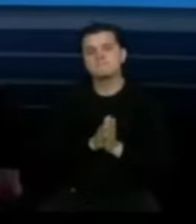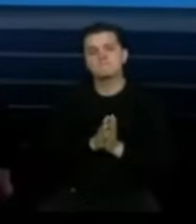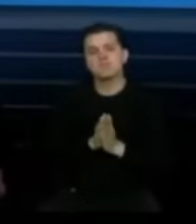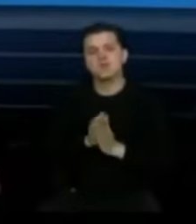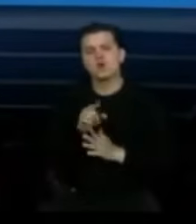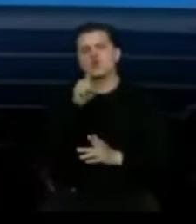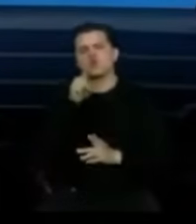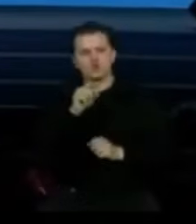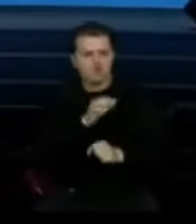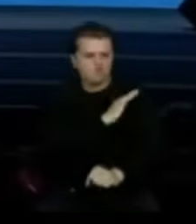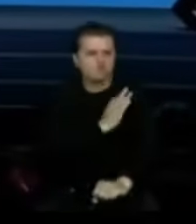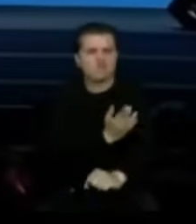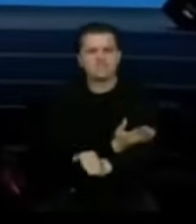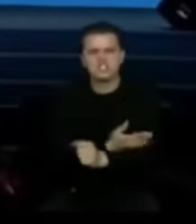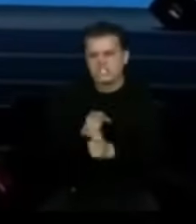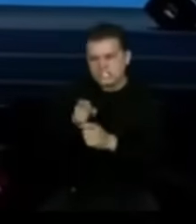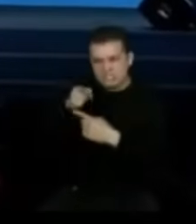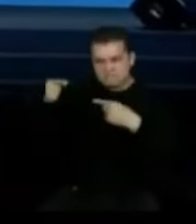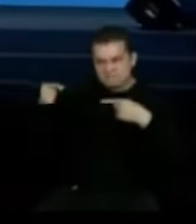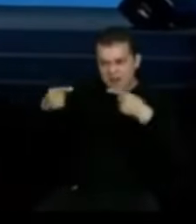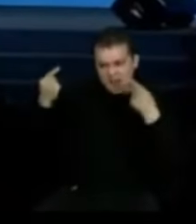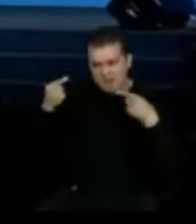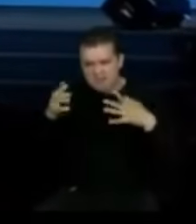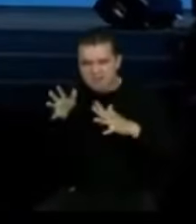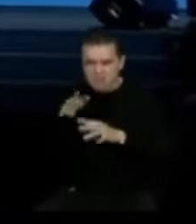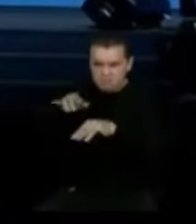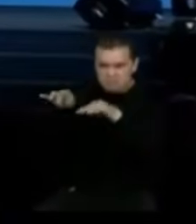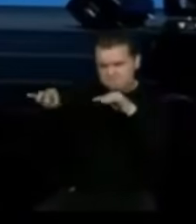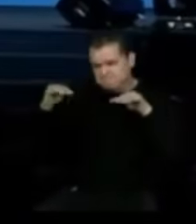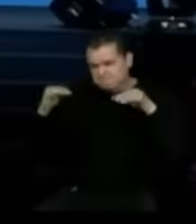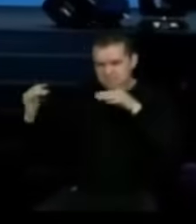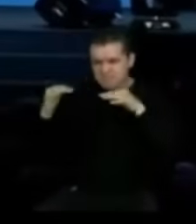Y con tus propias fuerzas no lo vas a poder vencer.